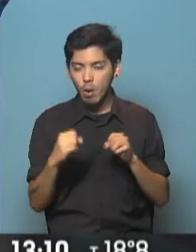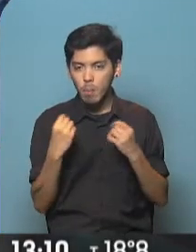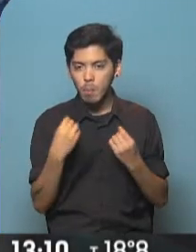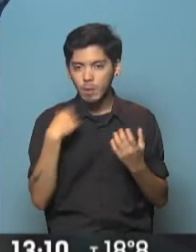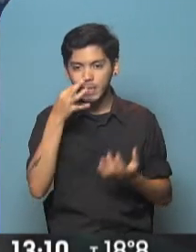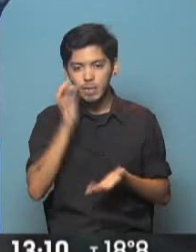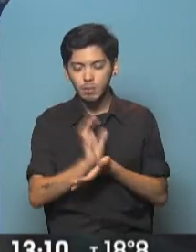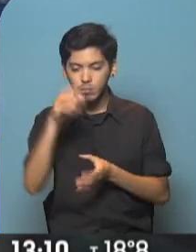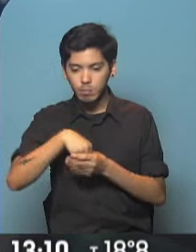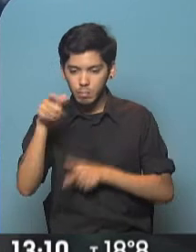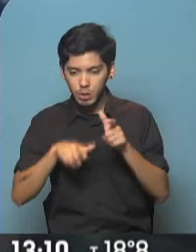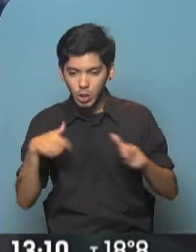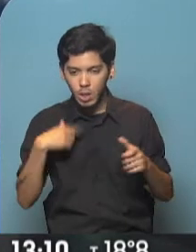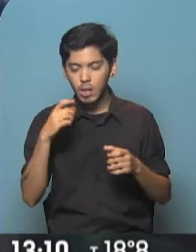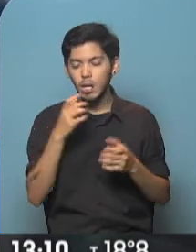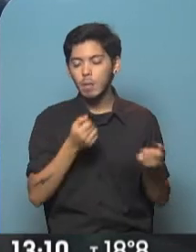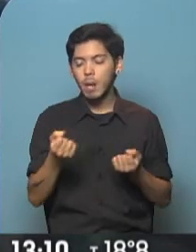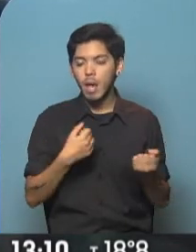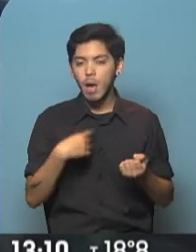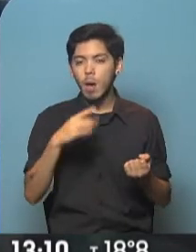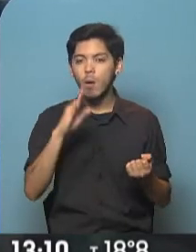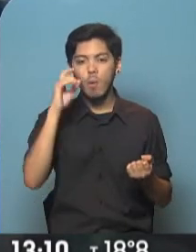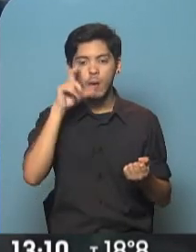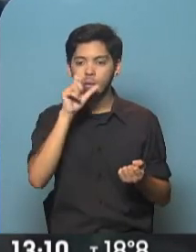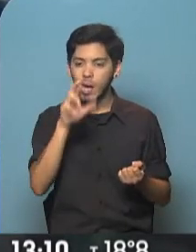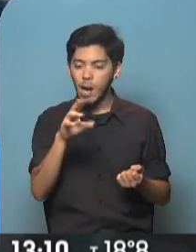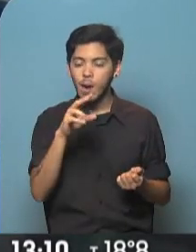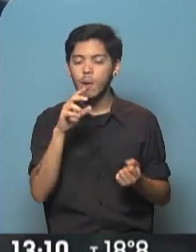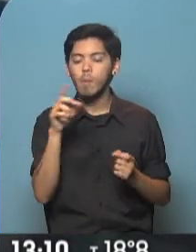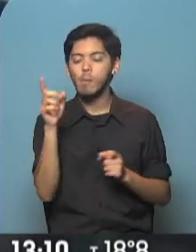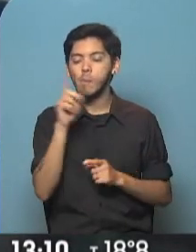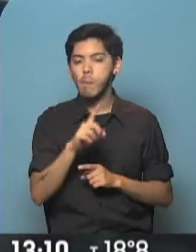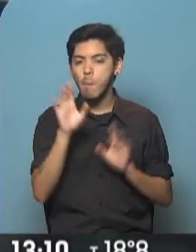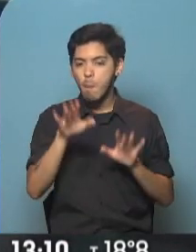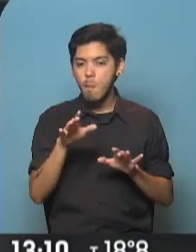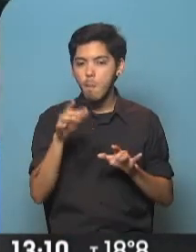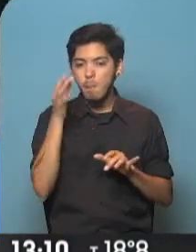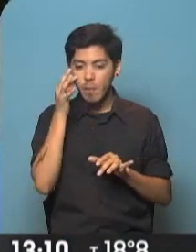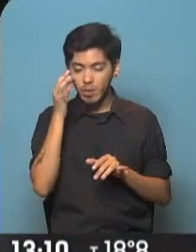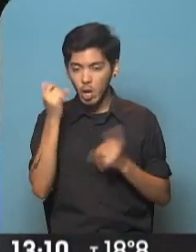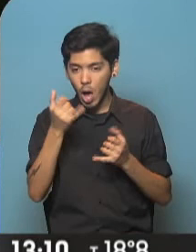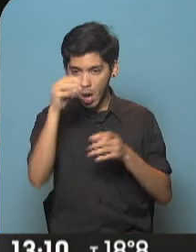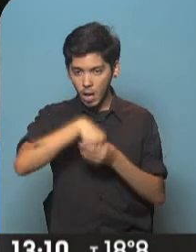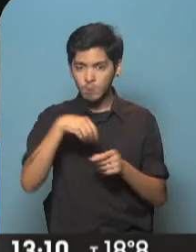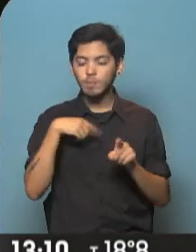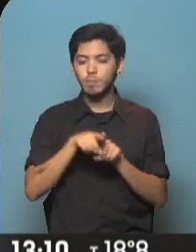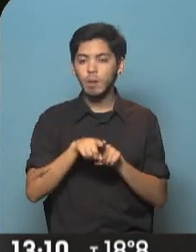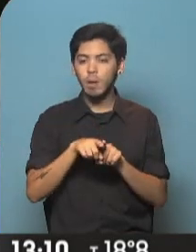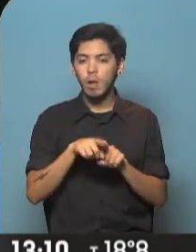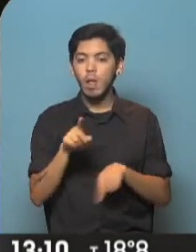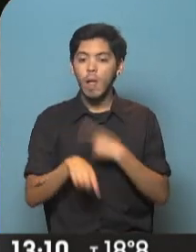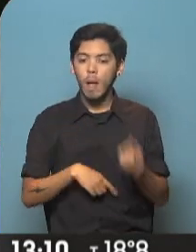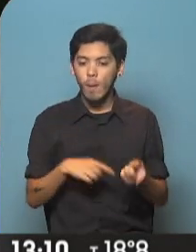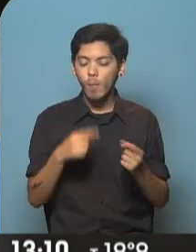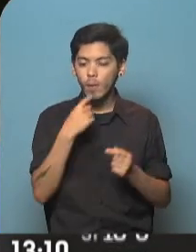los ocupantes de la lancha conducida por beccar varela excepto él quien en caso de resultar imputado lo haría en calidad de